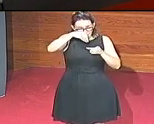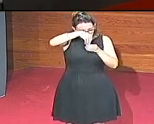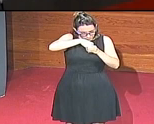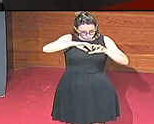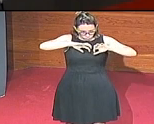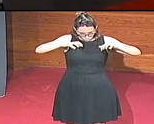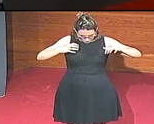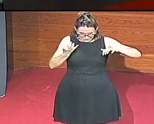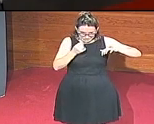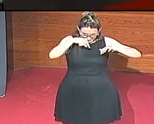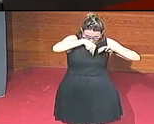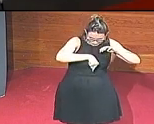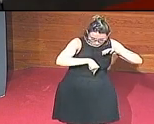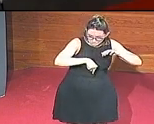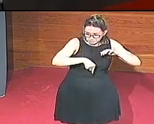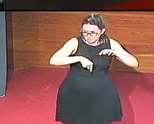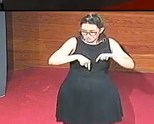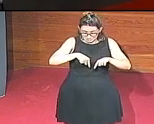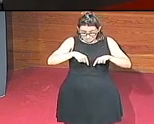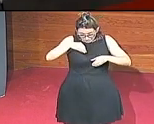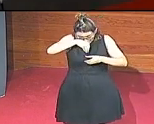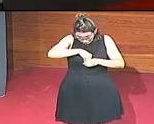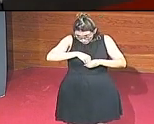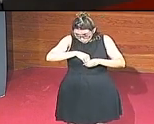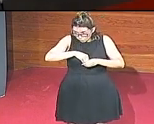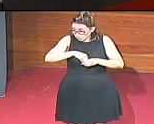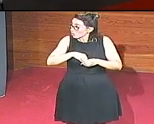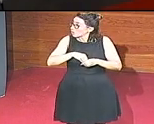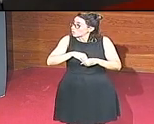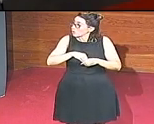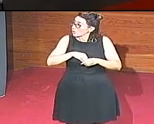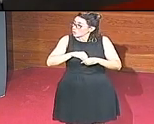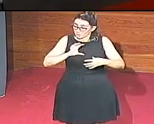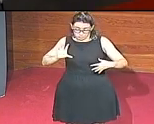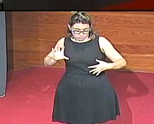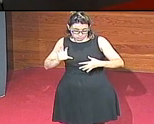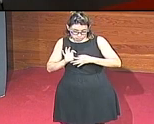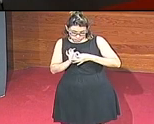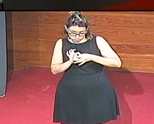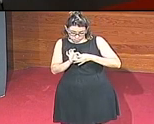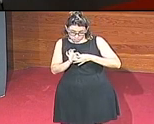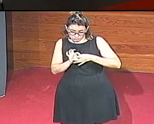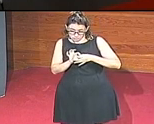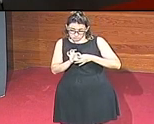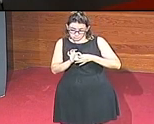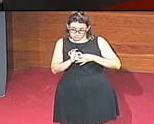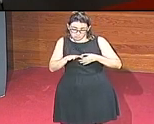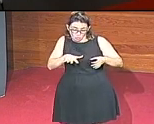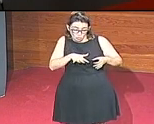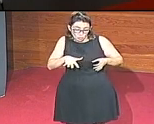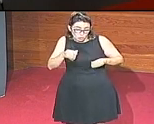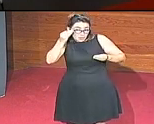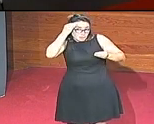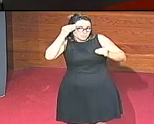que es el templo se correspondería a donde supuestamente murió cristo